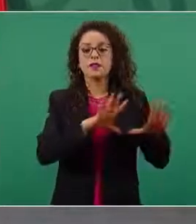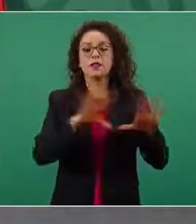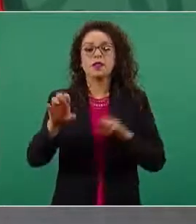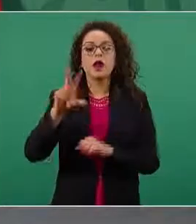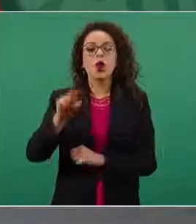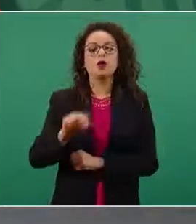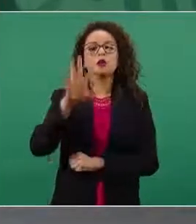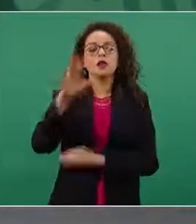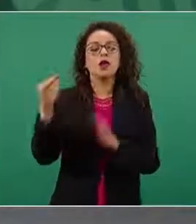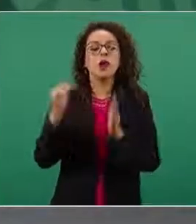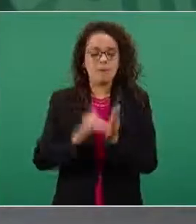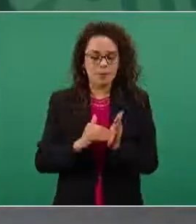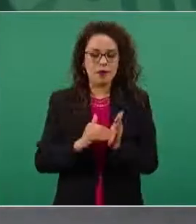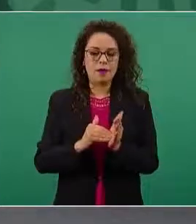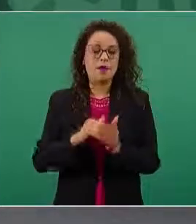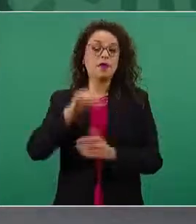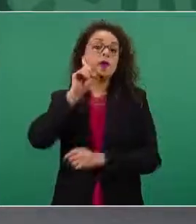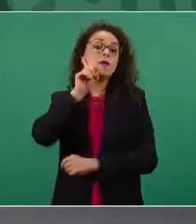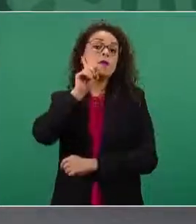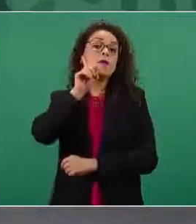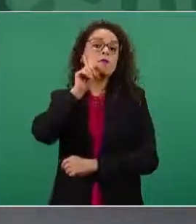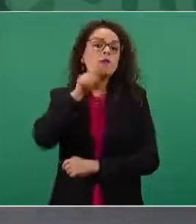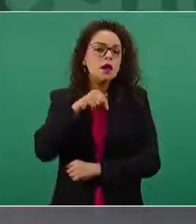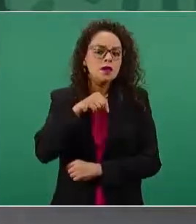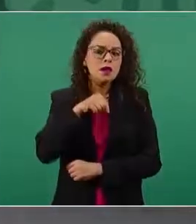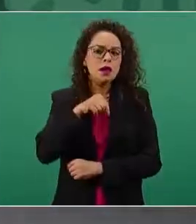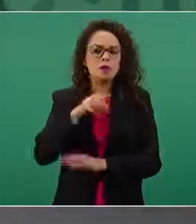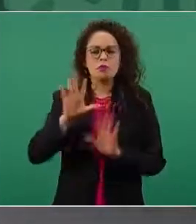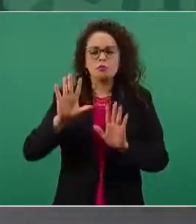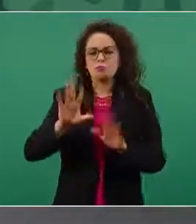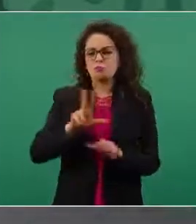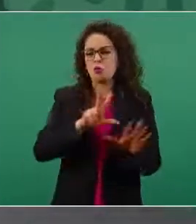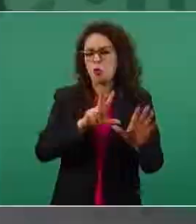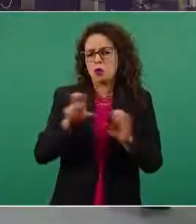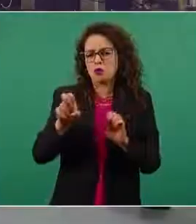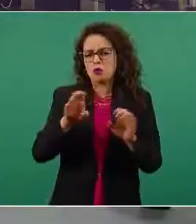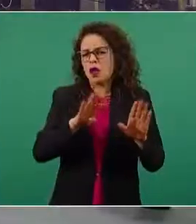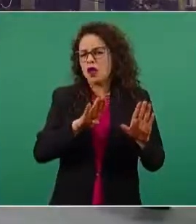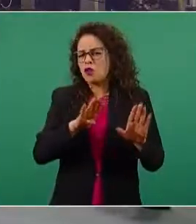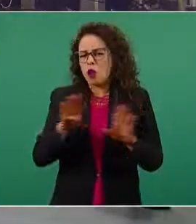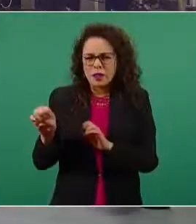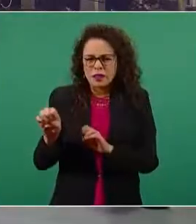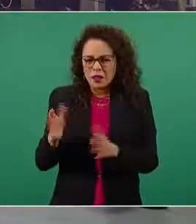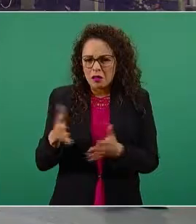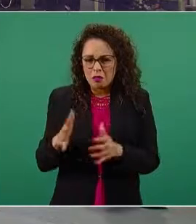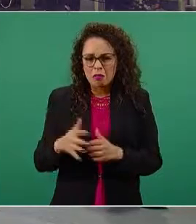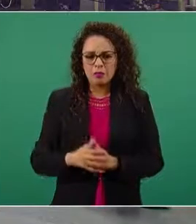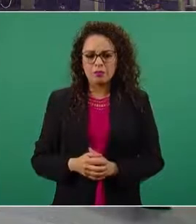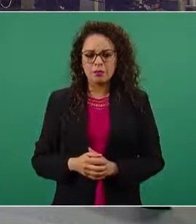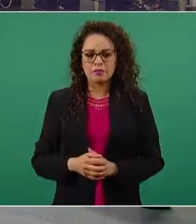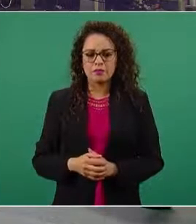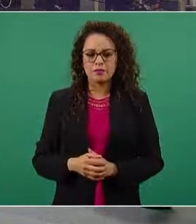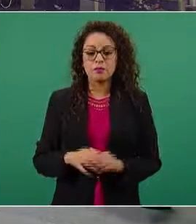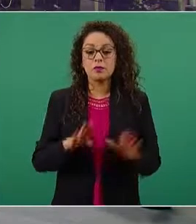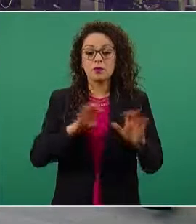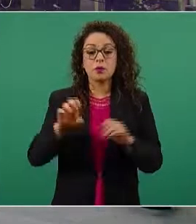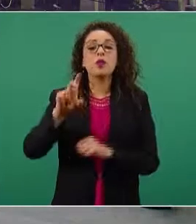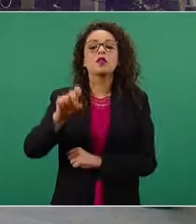585,000 y mañana como 800 o 900. 900